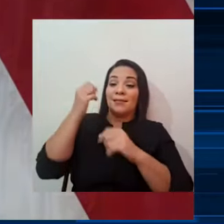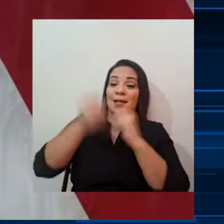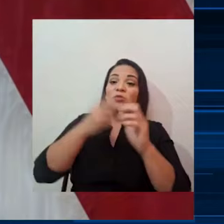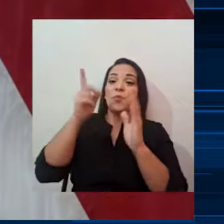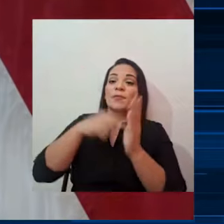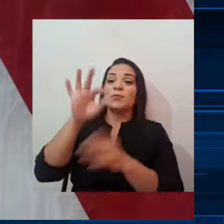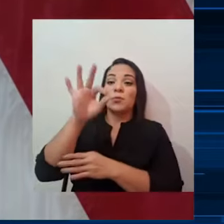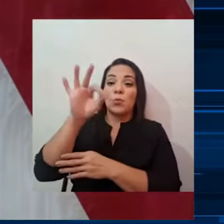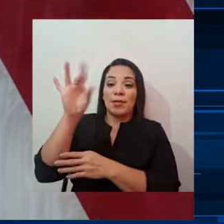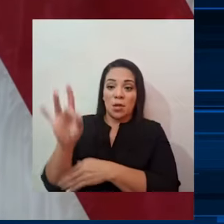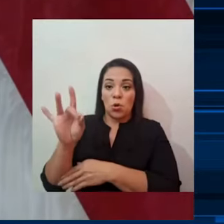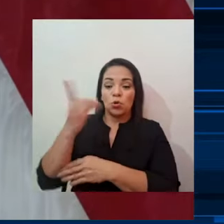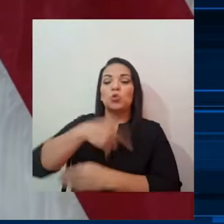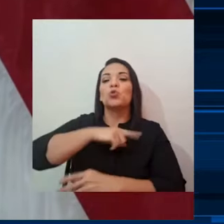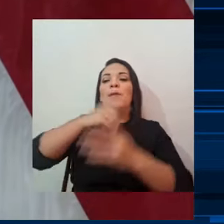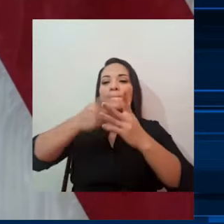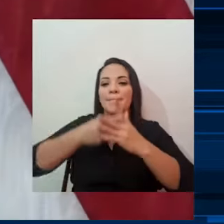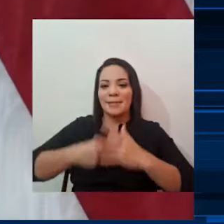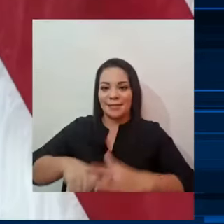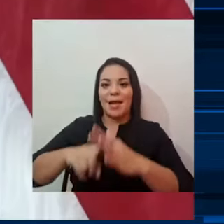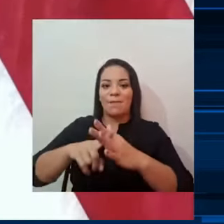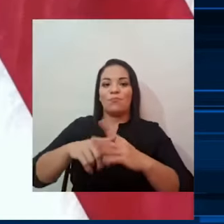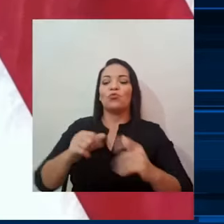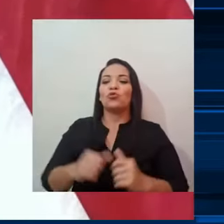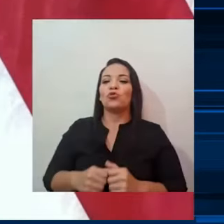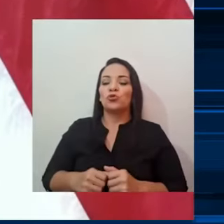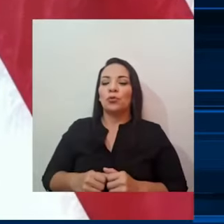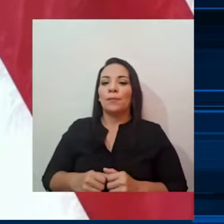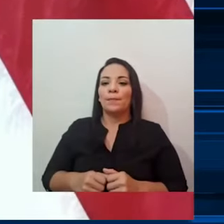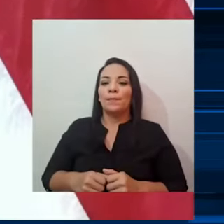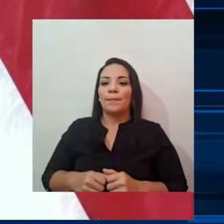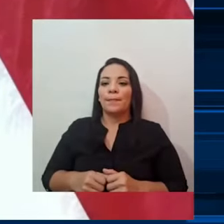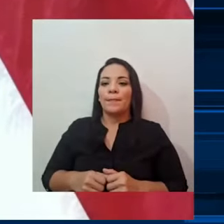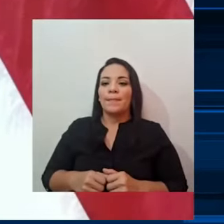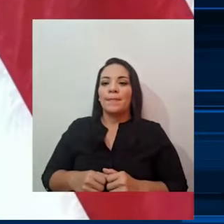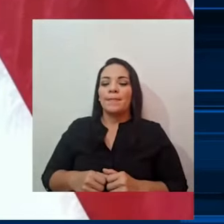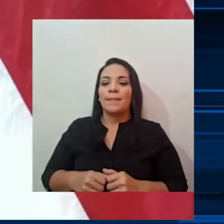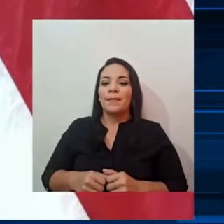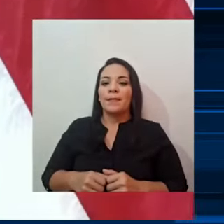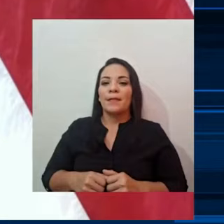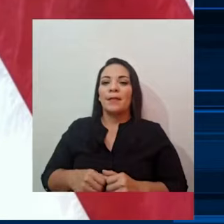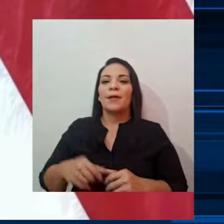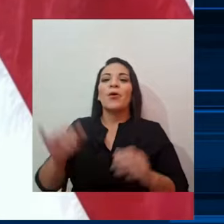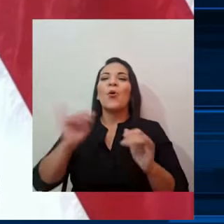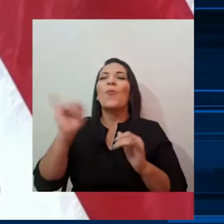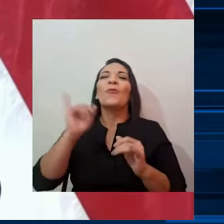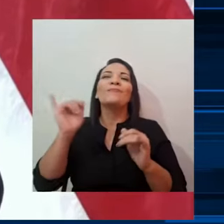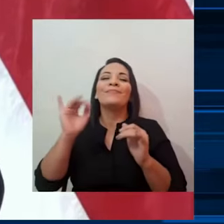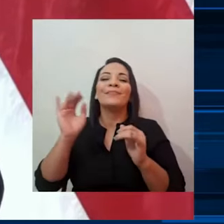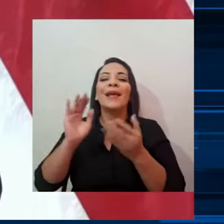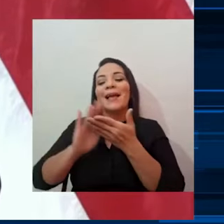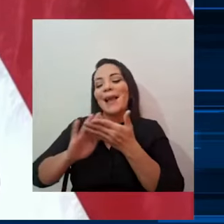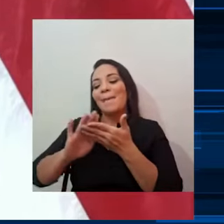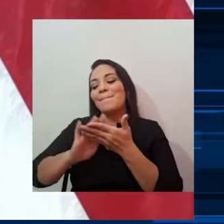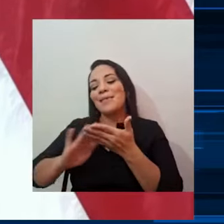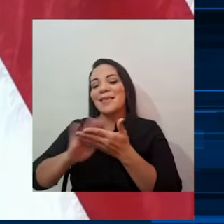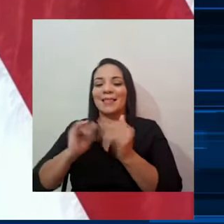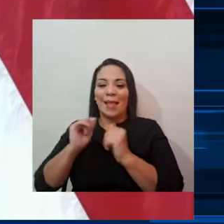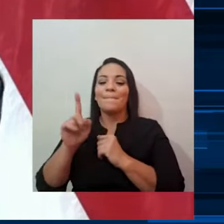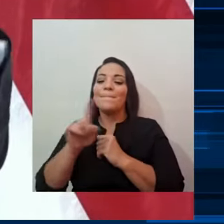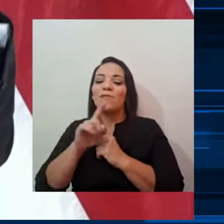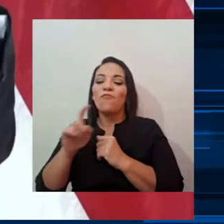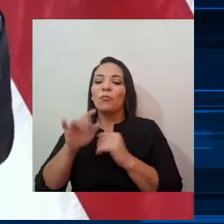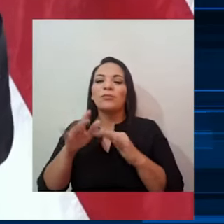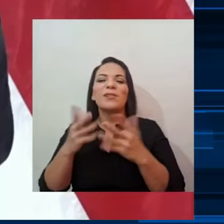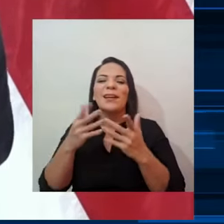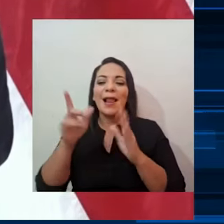narcotráfico, y criticó que se suavizaran medidas en el gobierno de José María Figueres Olsen para respetar los derechos humanos. La situación